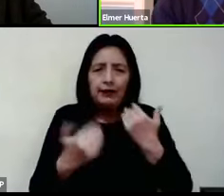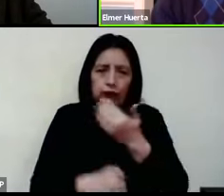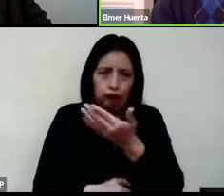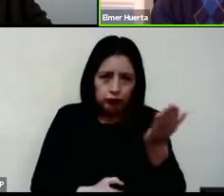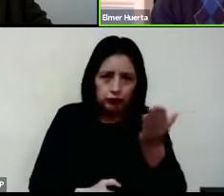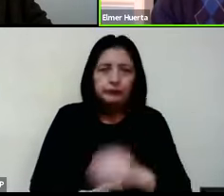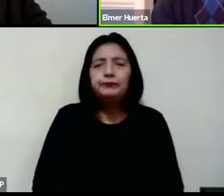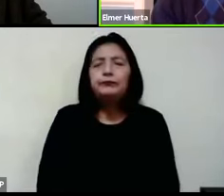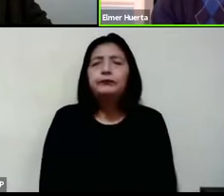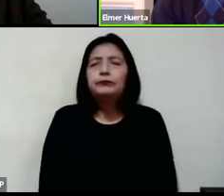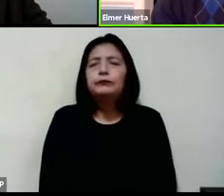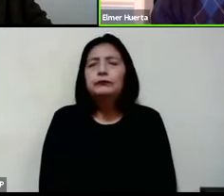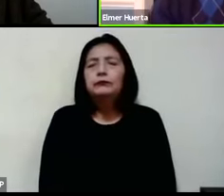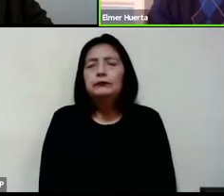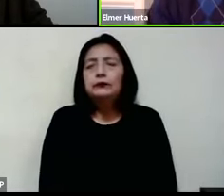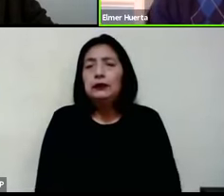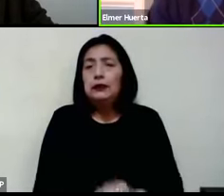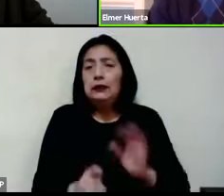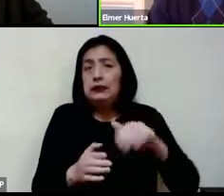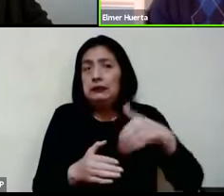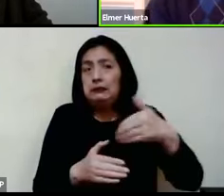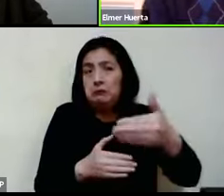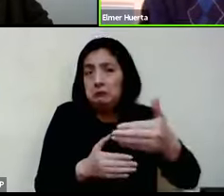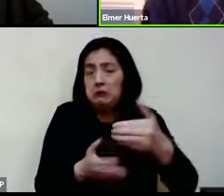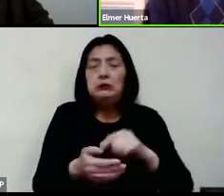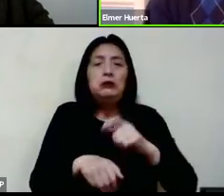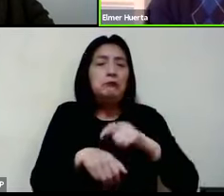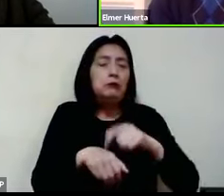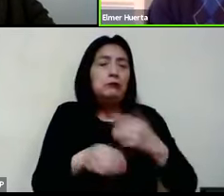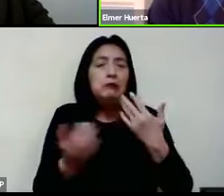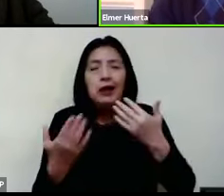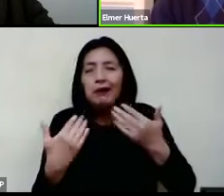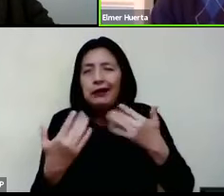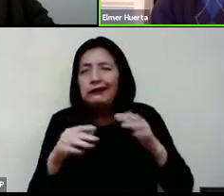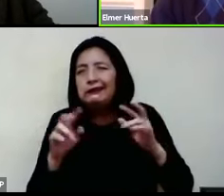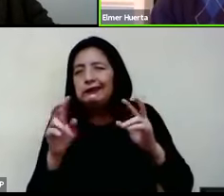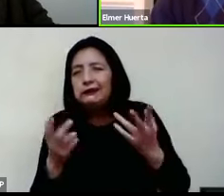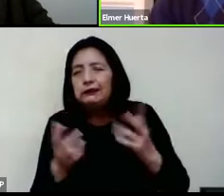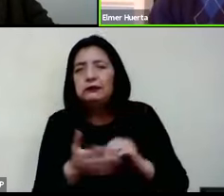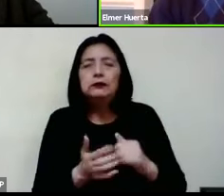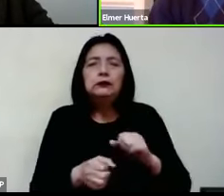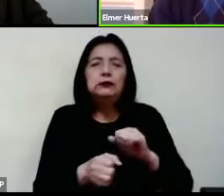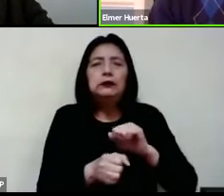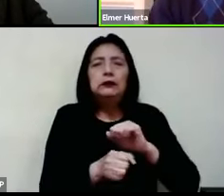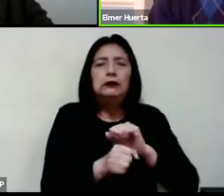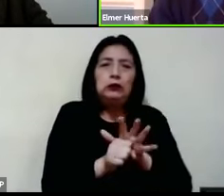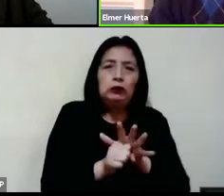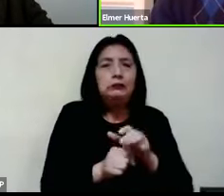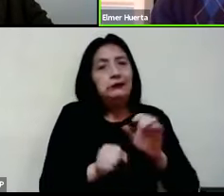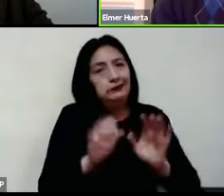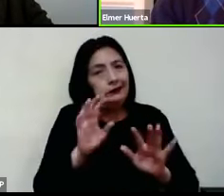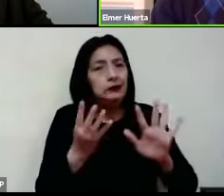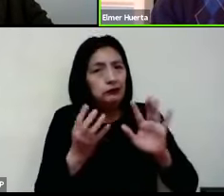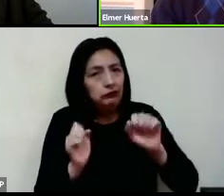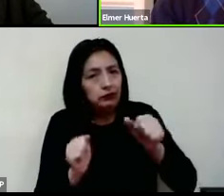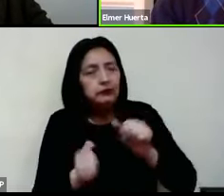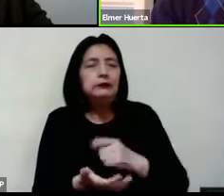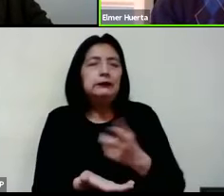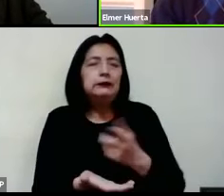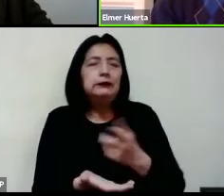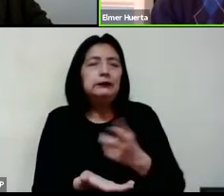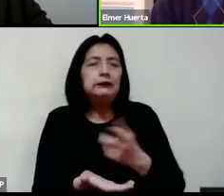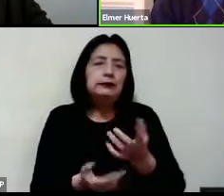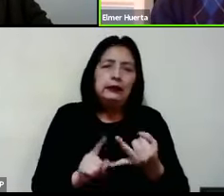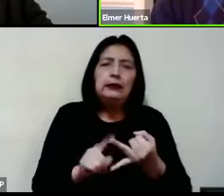ustedes. En los próximos minutos vamos a hablar de COVID-19, obviamente, vamos a hablar